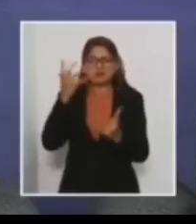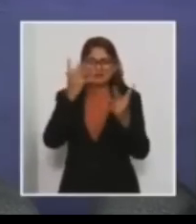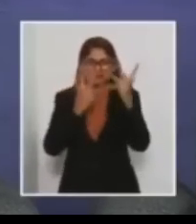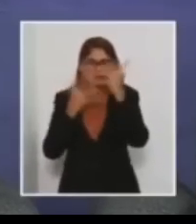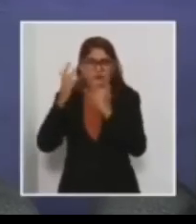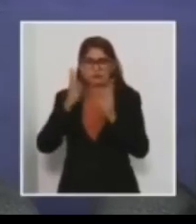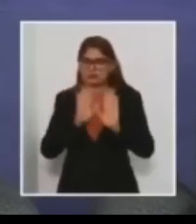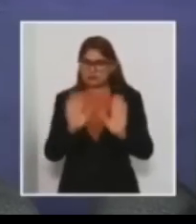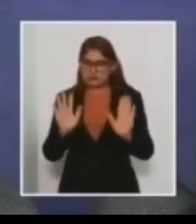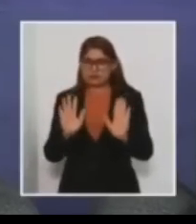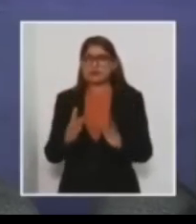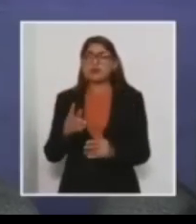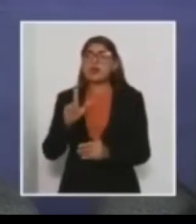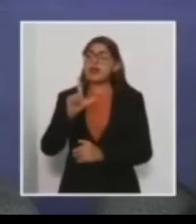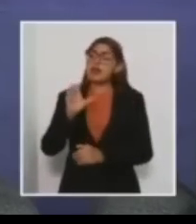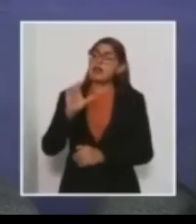confundir